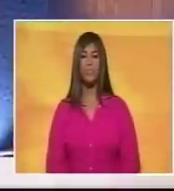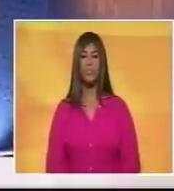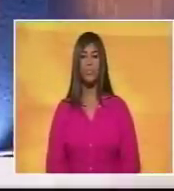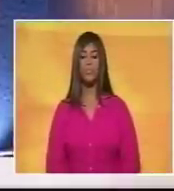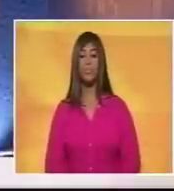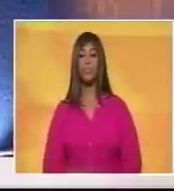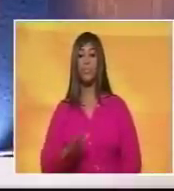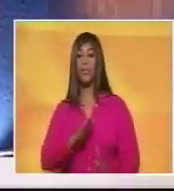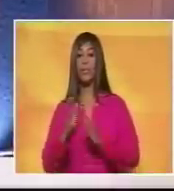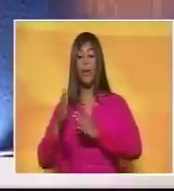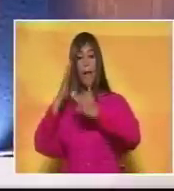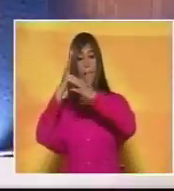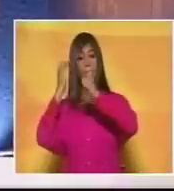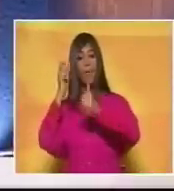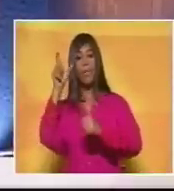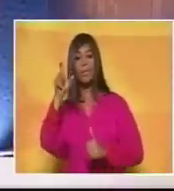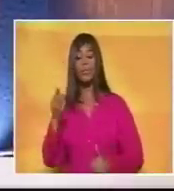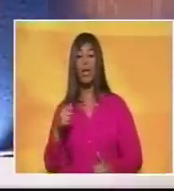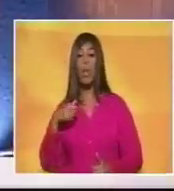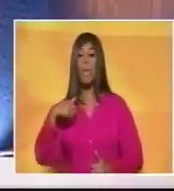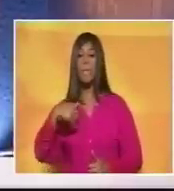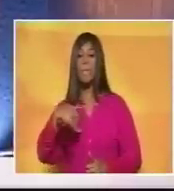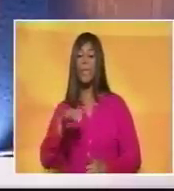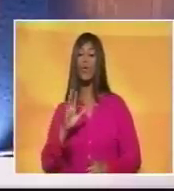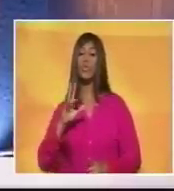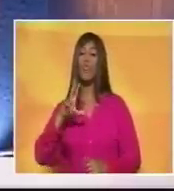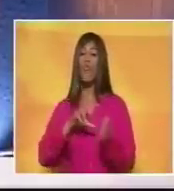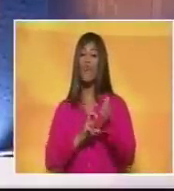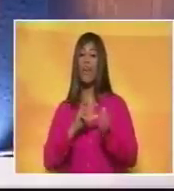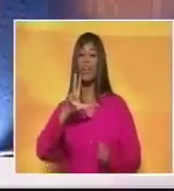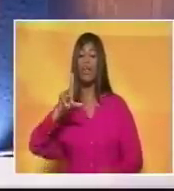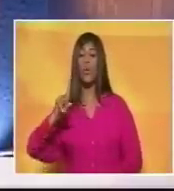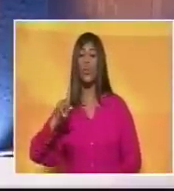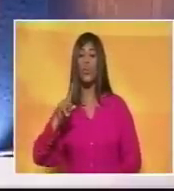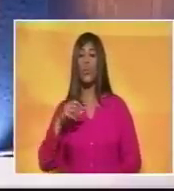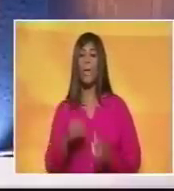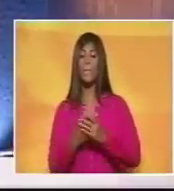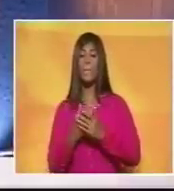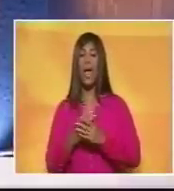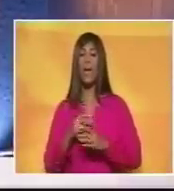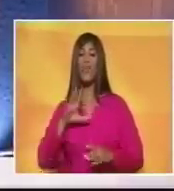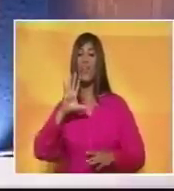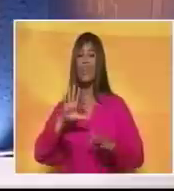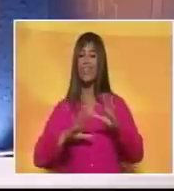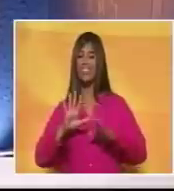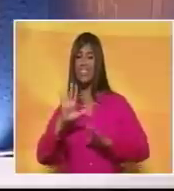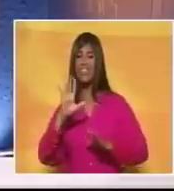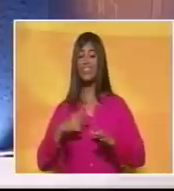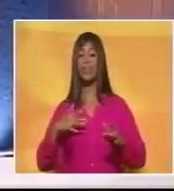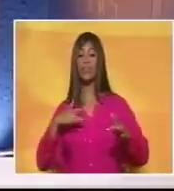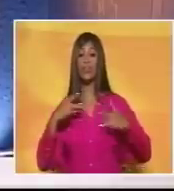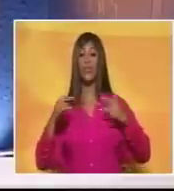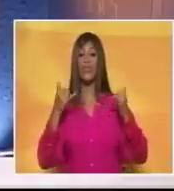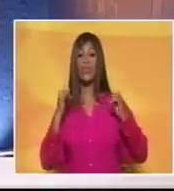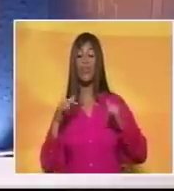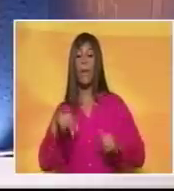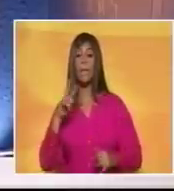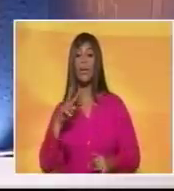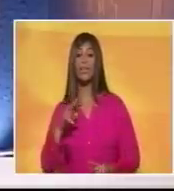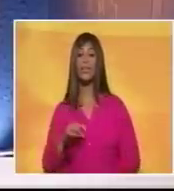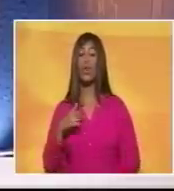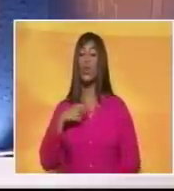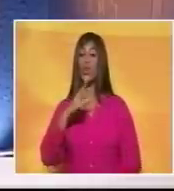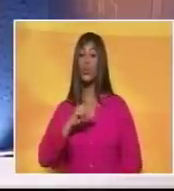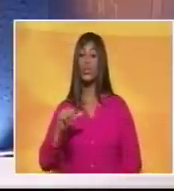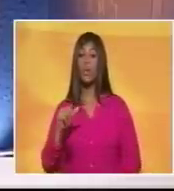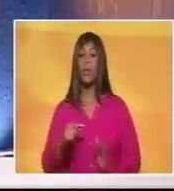La Embajada de Italia dará inicio el próximo viernes 31 de mayo al 15º Festival de Cine Italiano en Venezuela, donde estarán proyectando durante 2